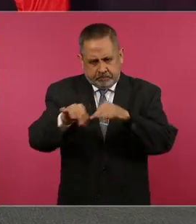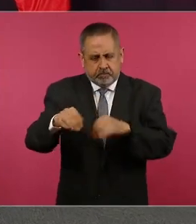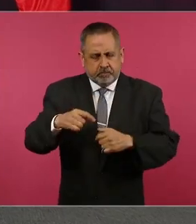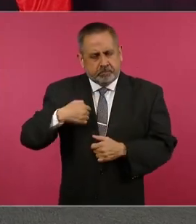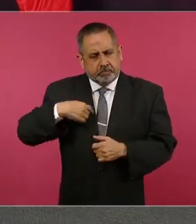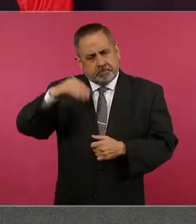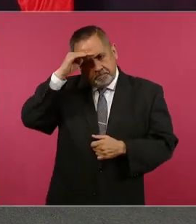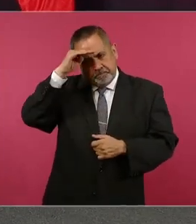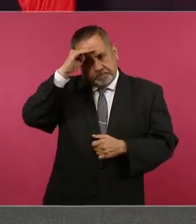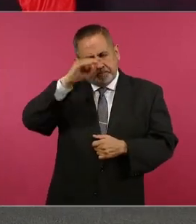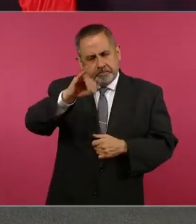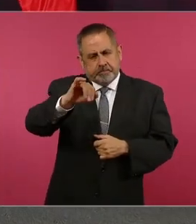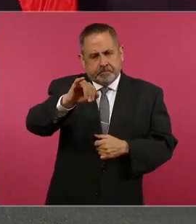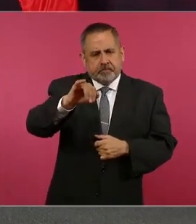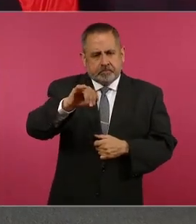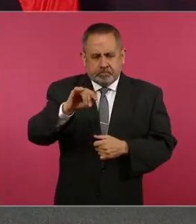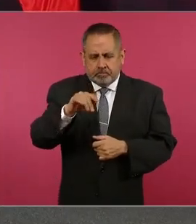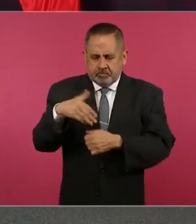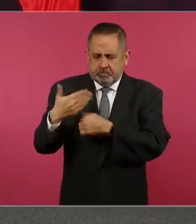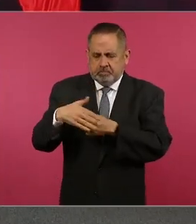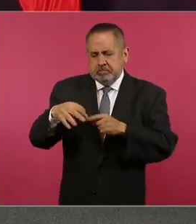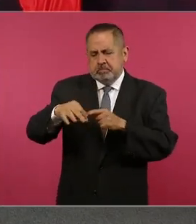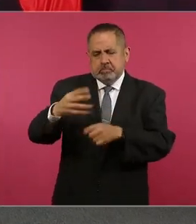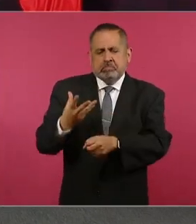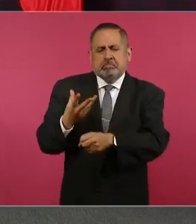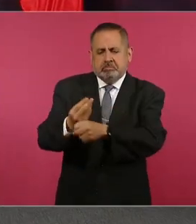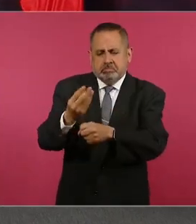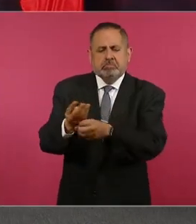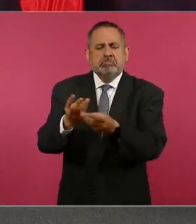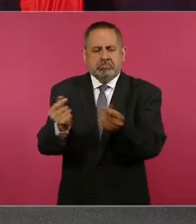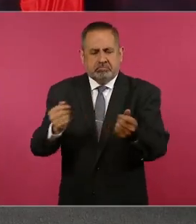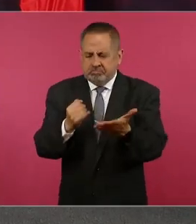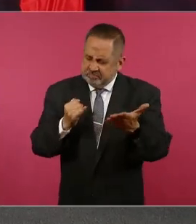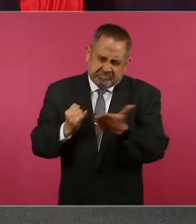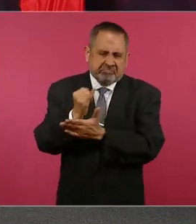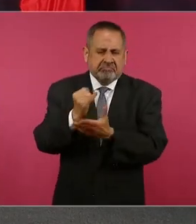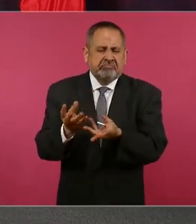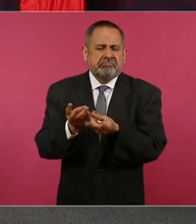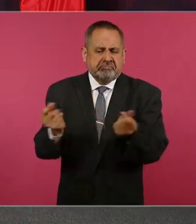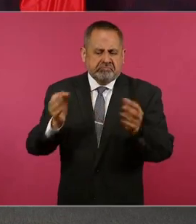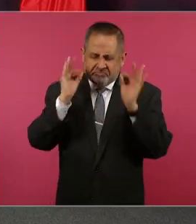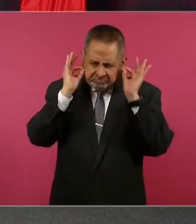pienso que se va a resolver en definitiva